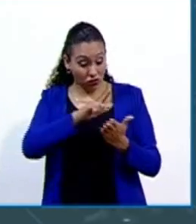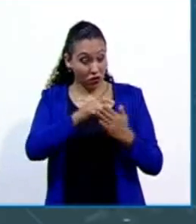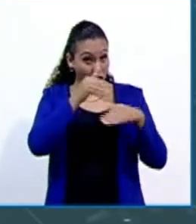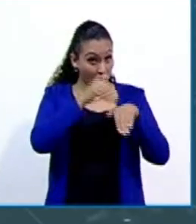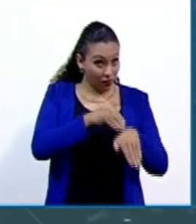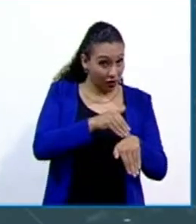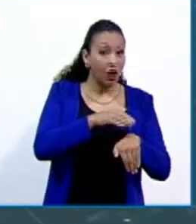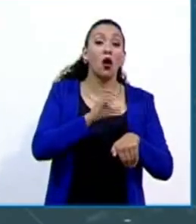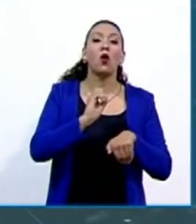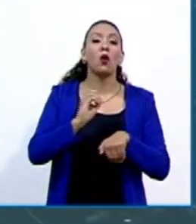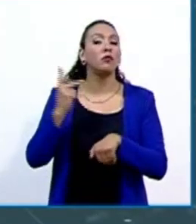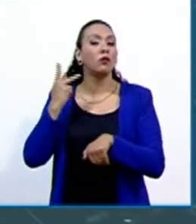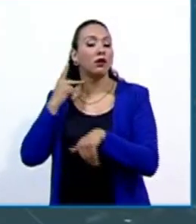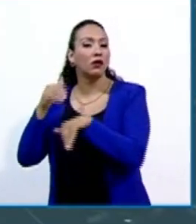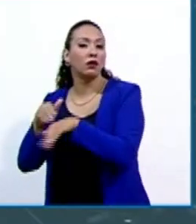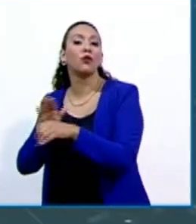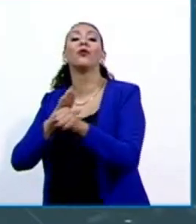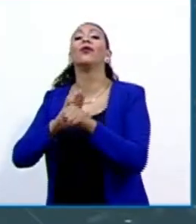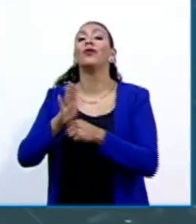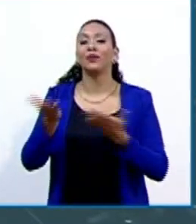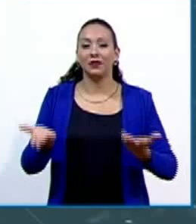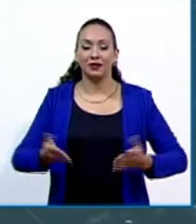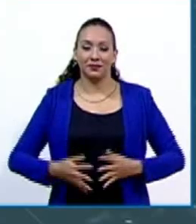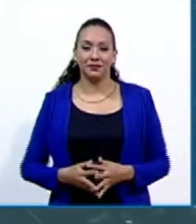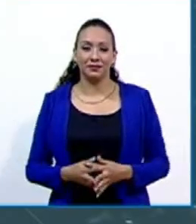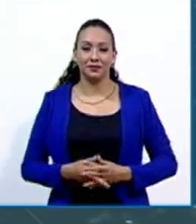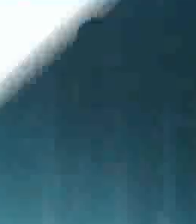políticos, aseguran especialistas.